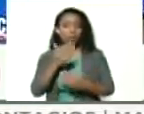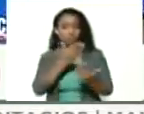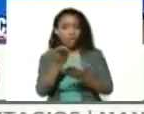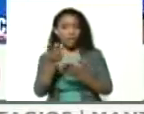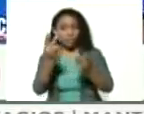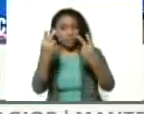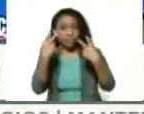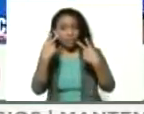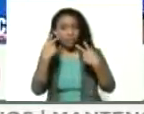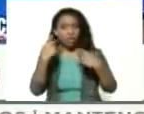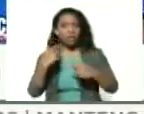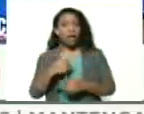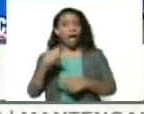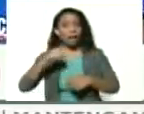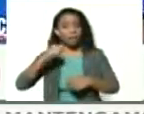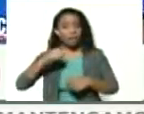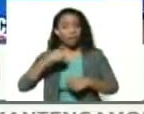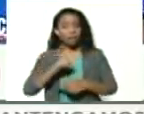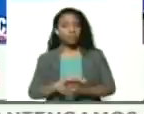aquí está